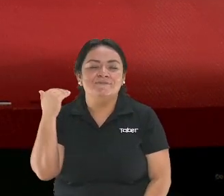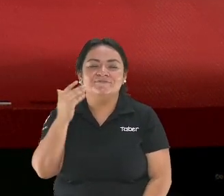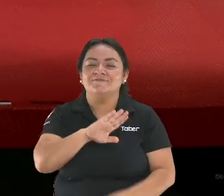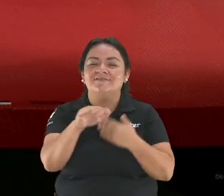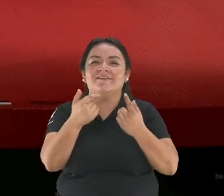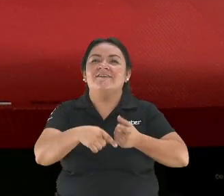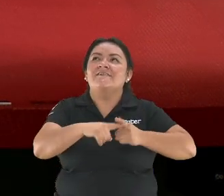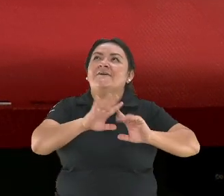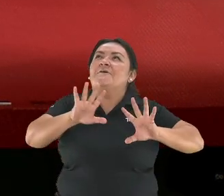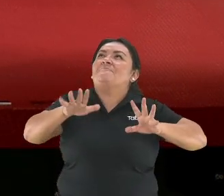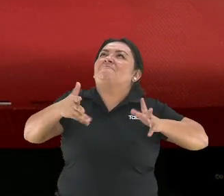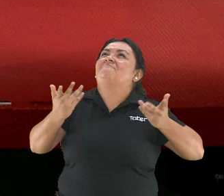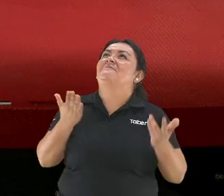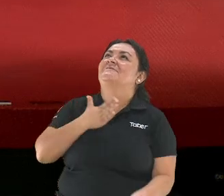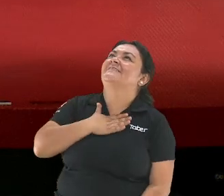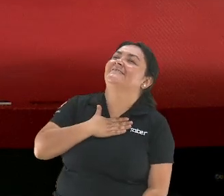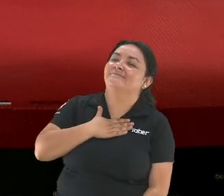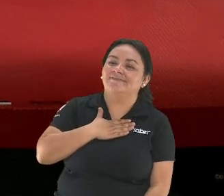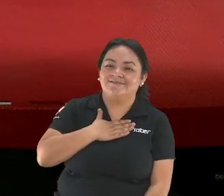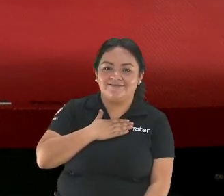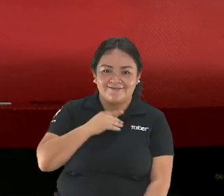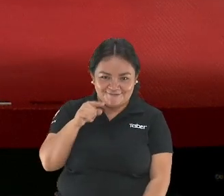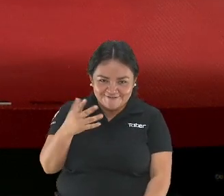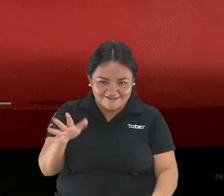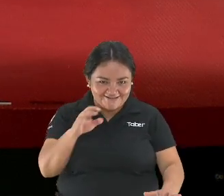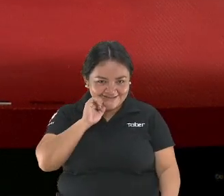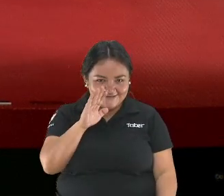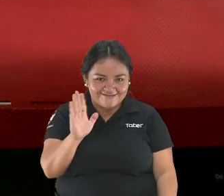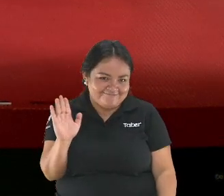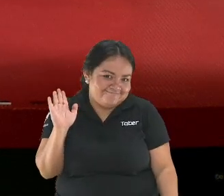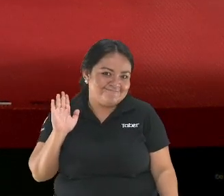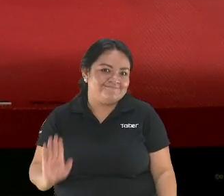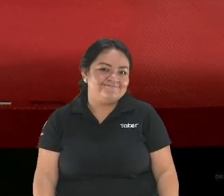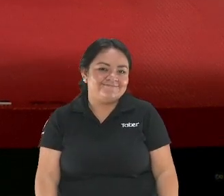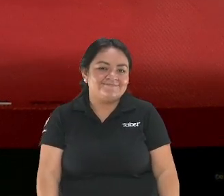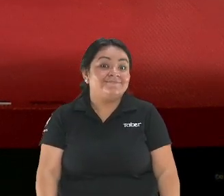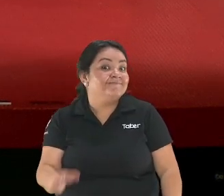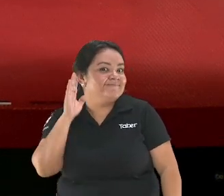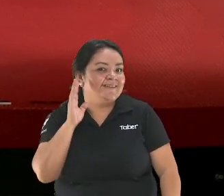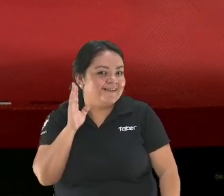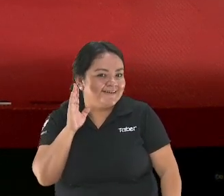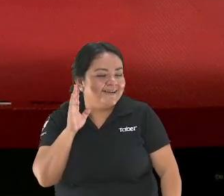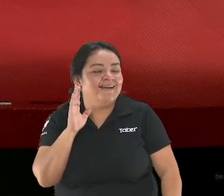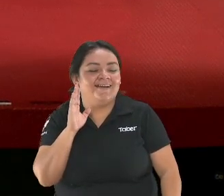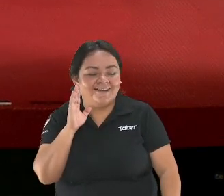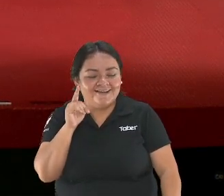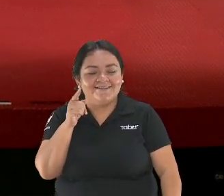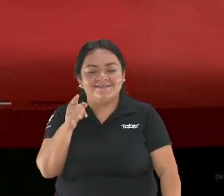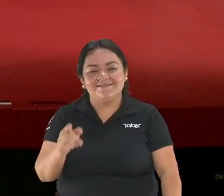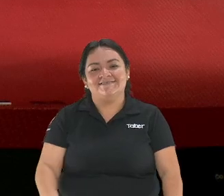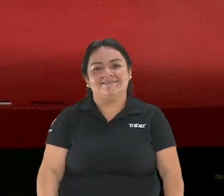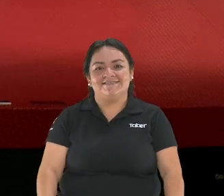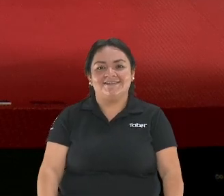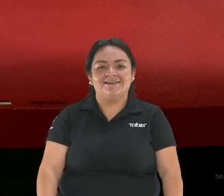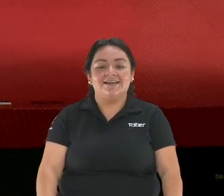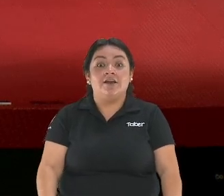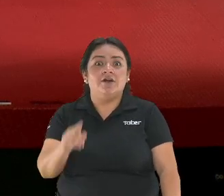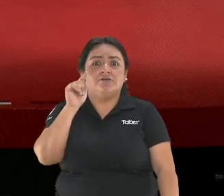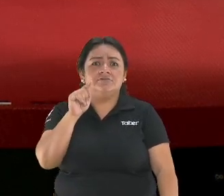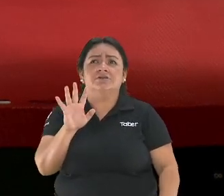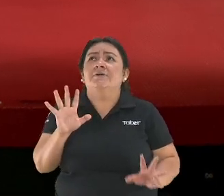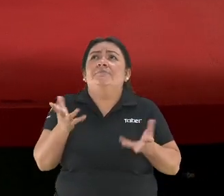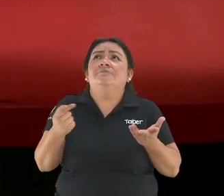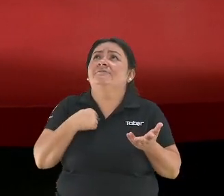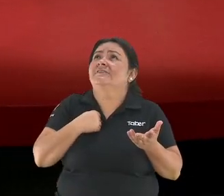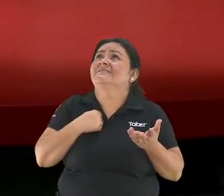los cristianos porque a mí lo ha dicho alguna vez alor y se ha quedado porque